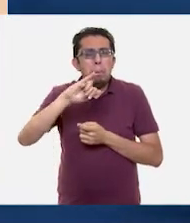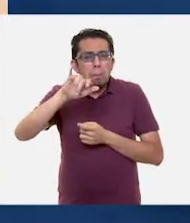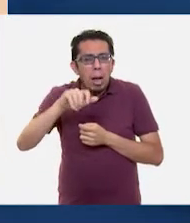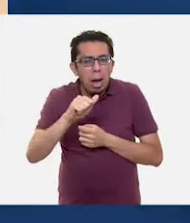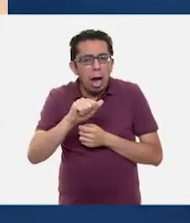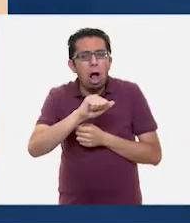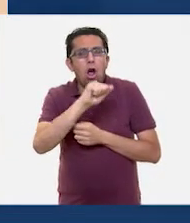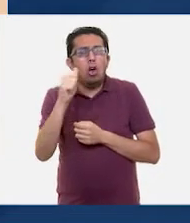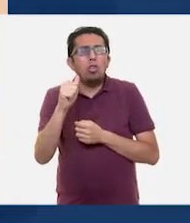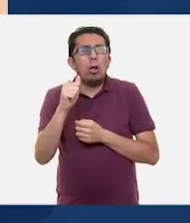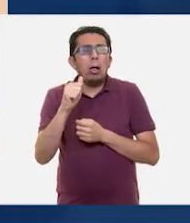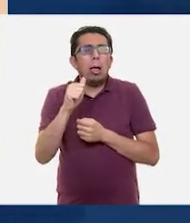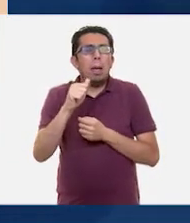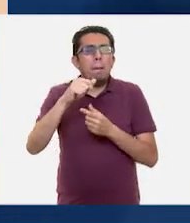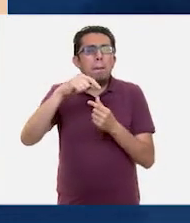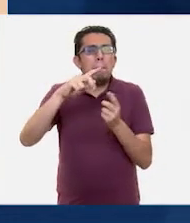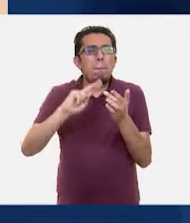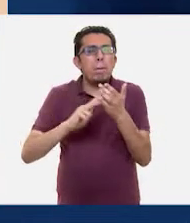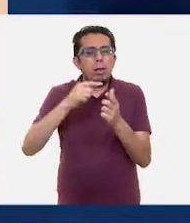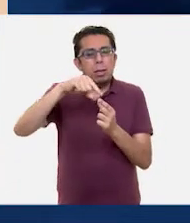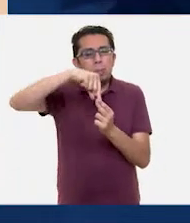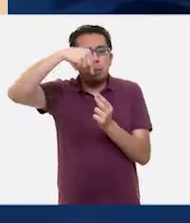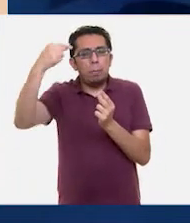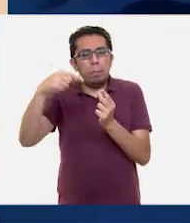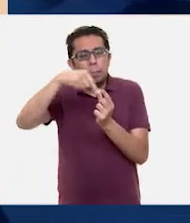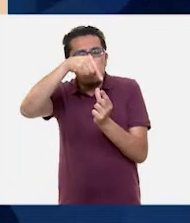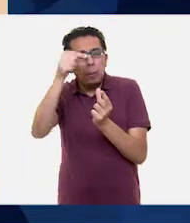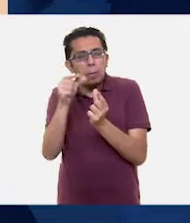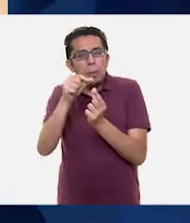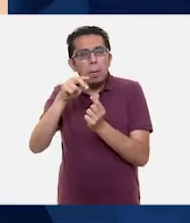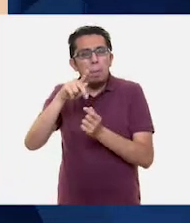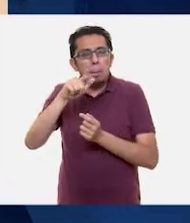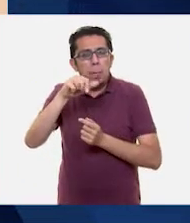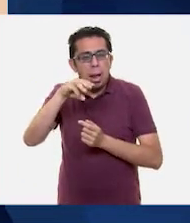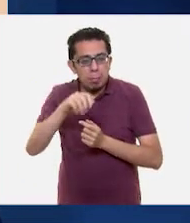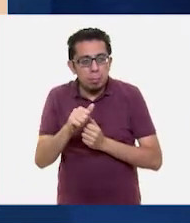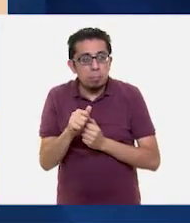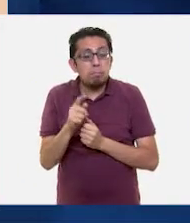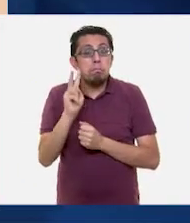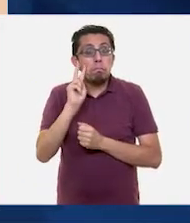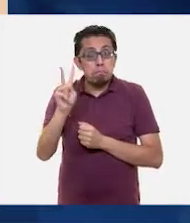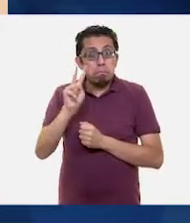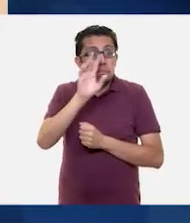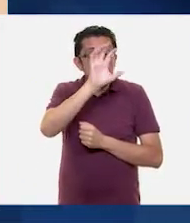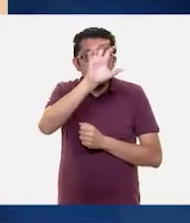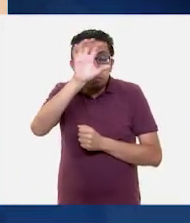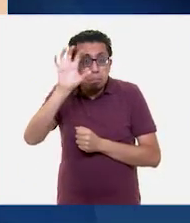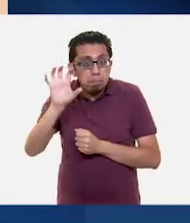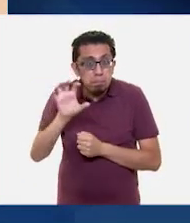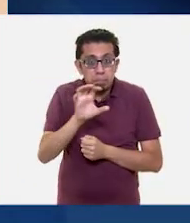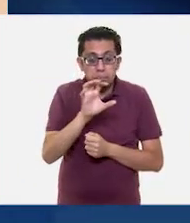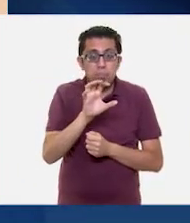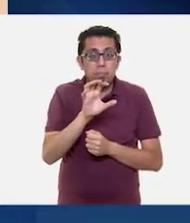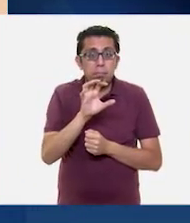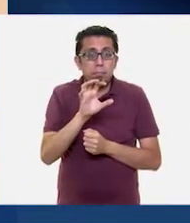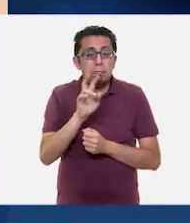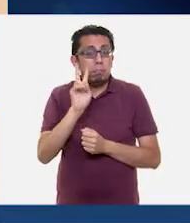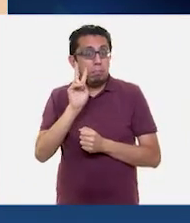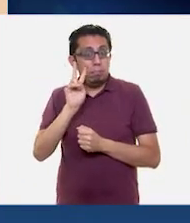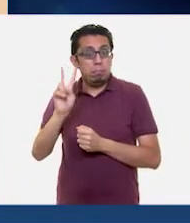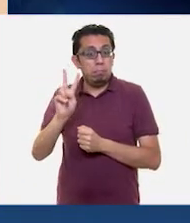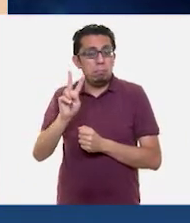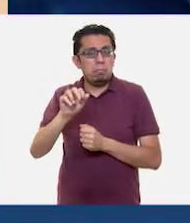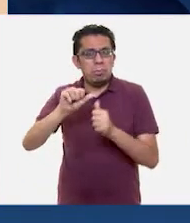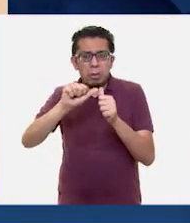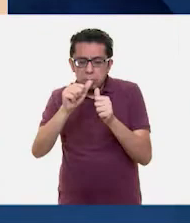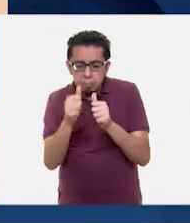con palma, entre otras fibras. Observen el diseño de cada uno. Para elaborar las artesanías se